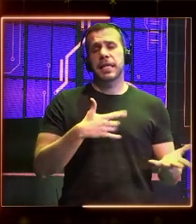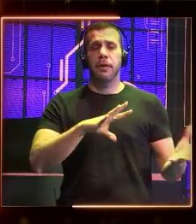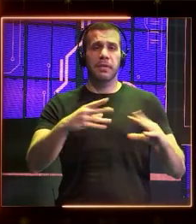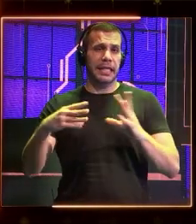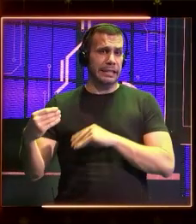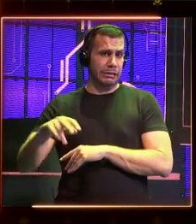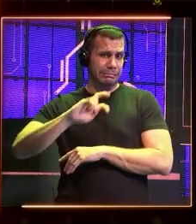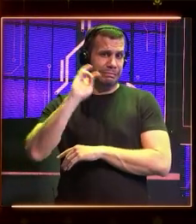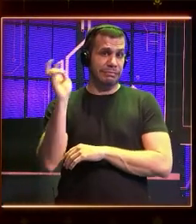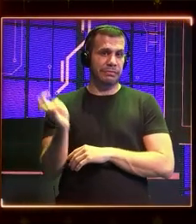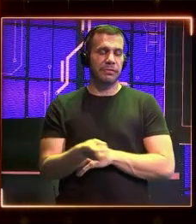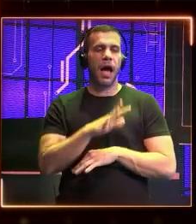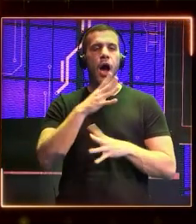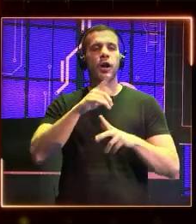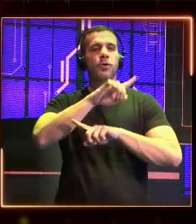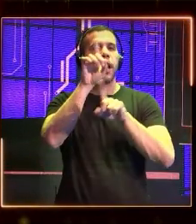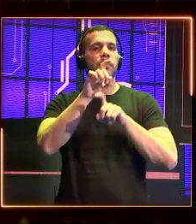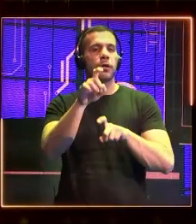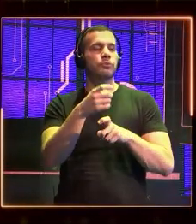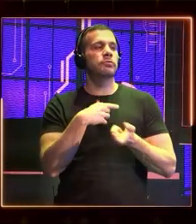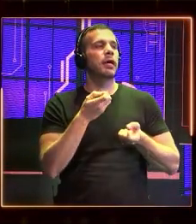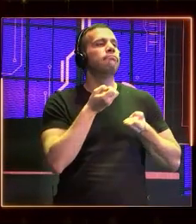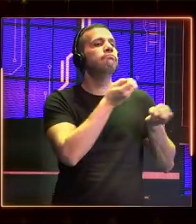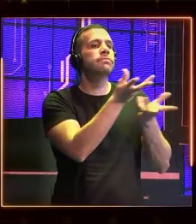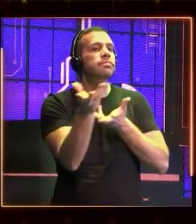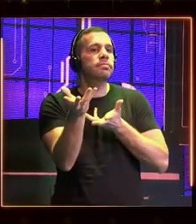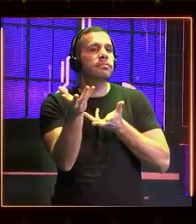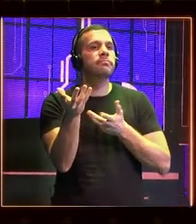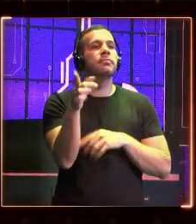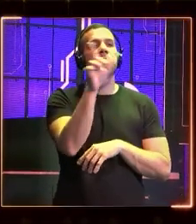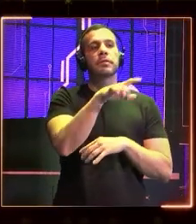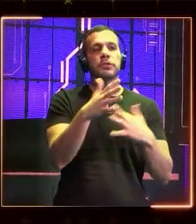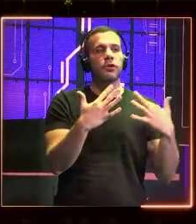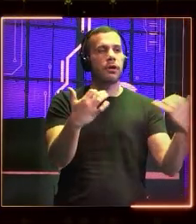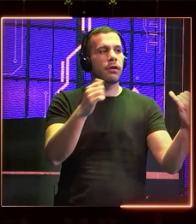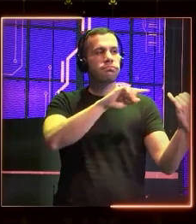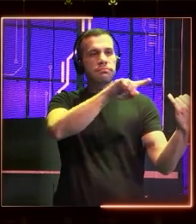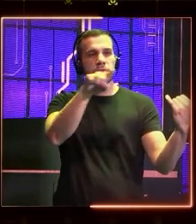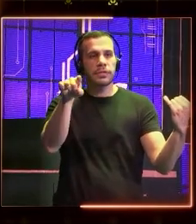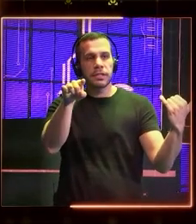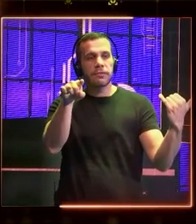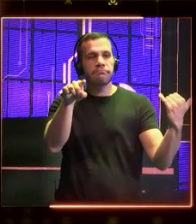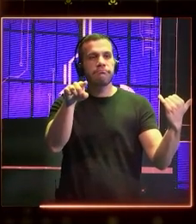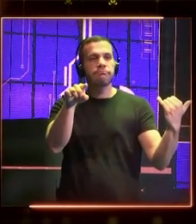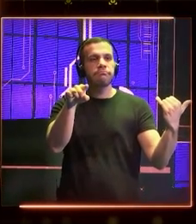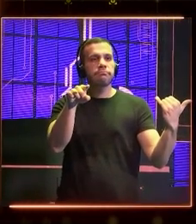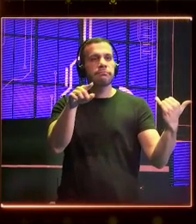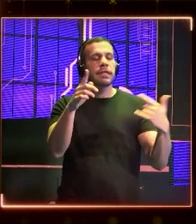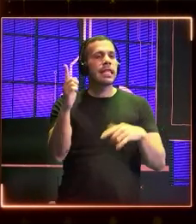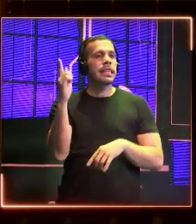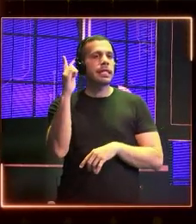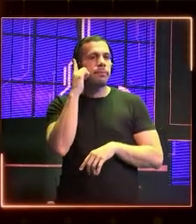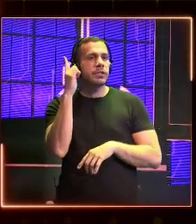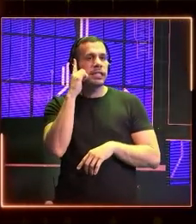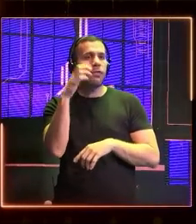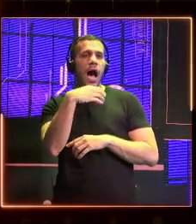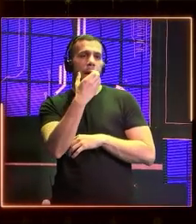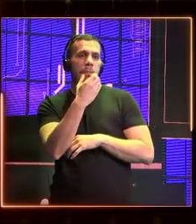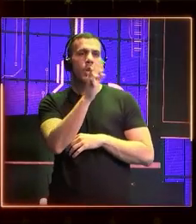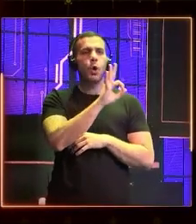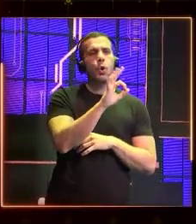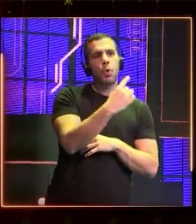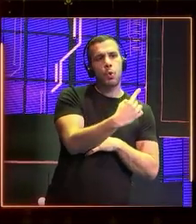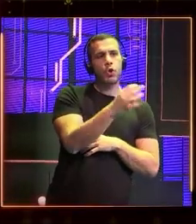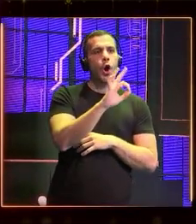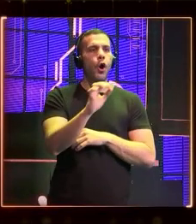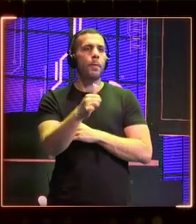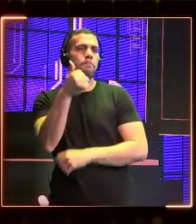Bueno ahora voy a lanzar una pregunta al aire Quiénes de ustedes tienen uno o más dispositivos Apple que utilicen así